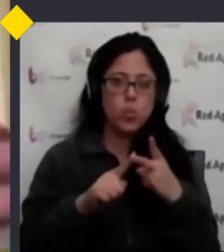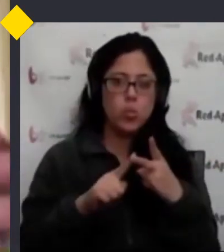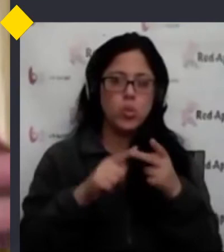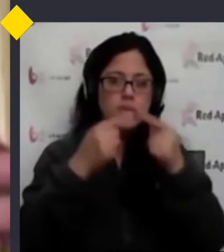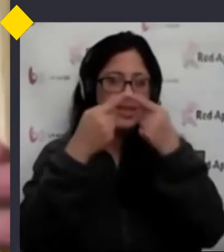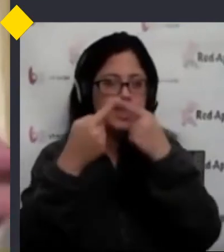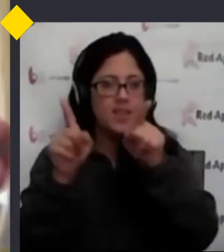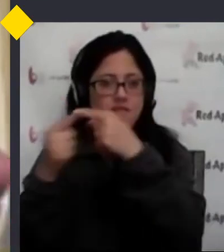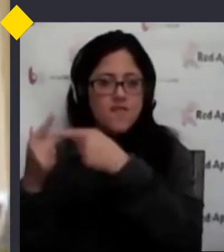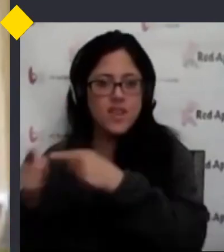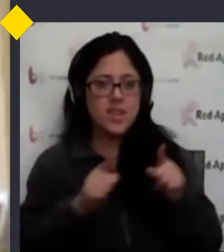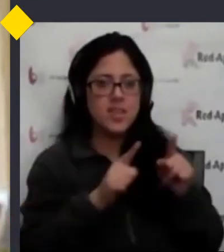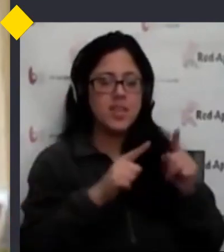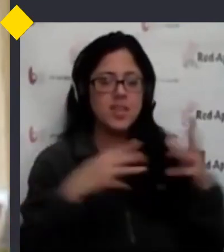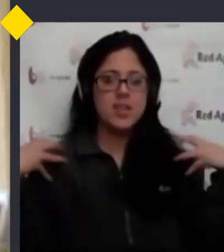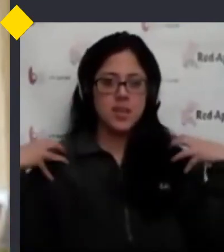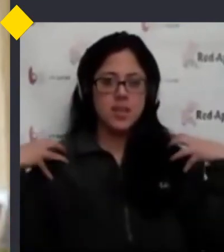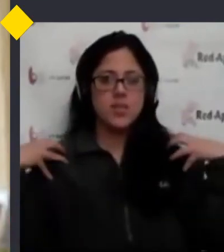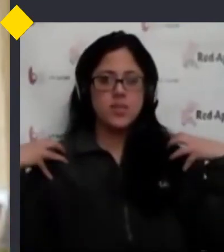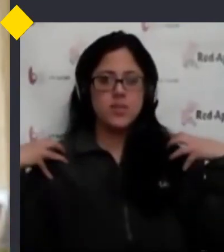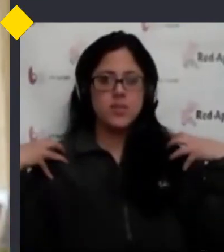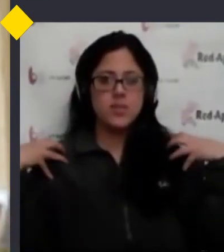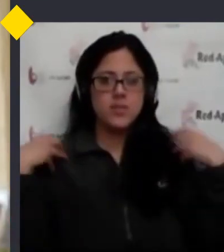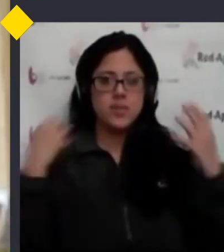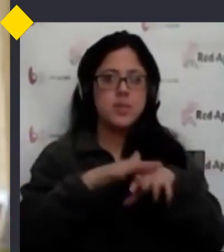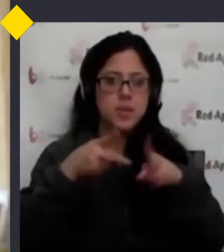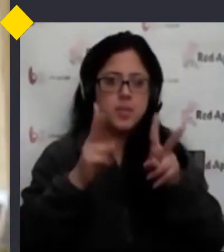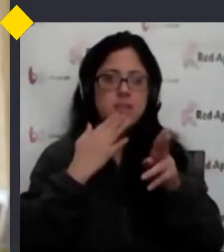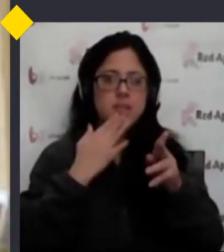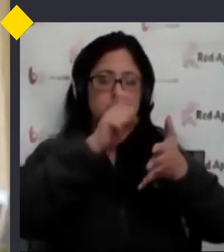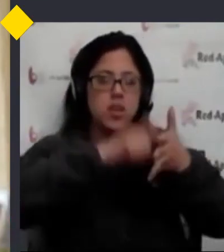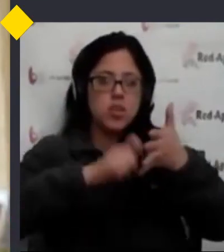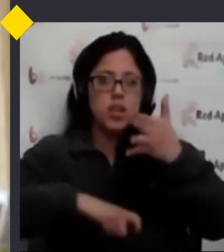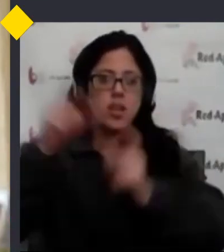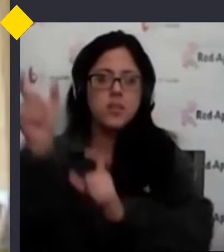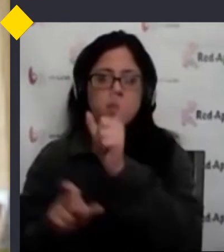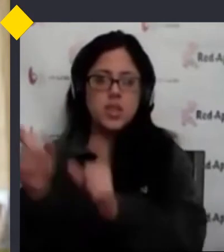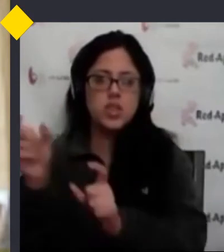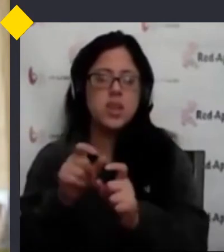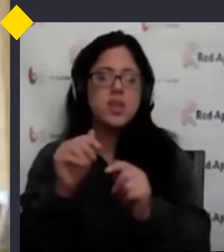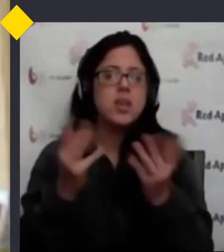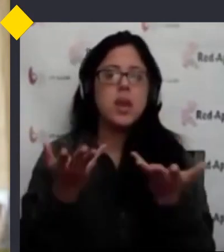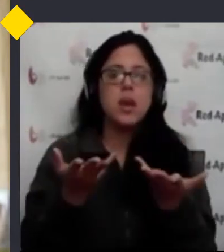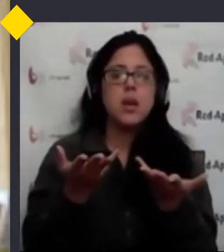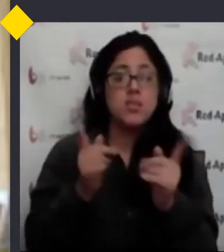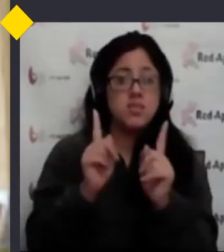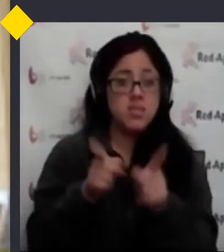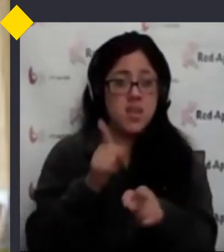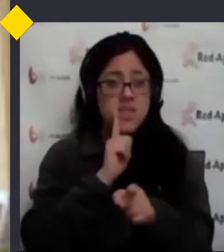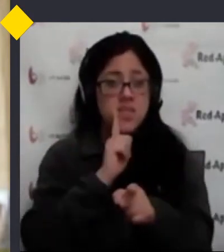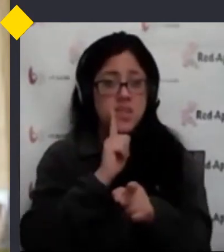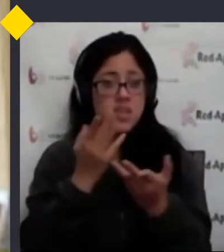de distintos cargos que te permite también contratar gente que no necesariamente tiene que tener estudios técnicos,